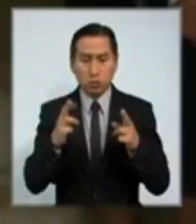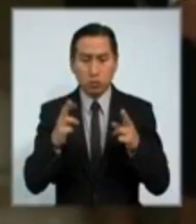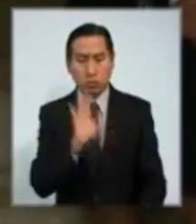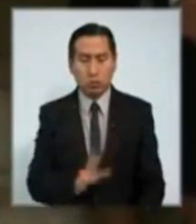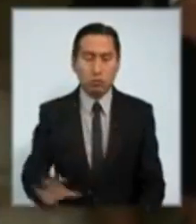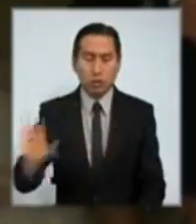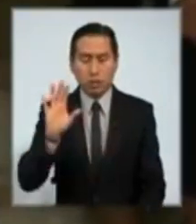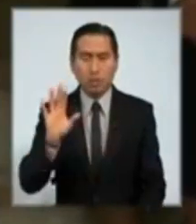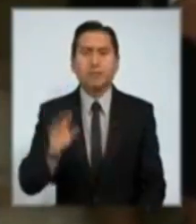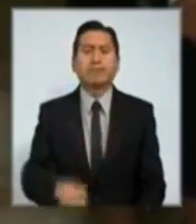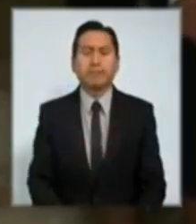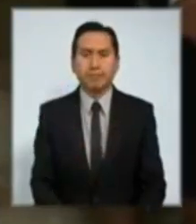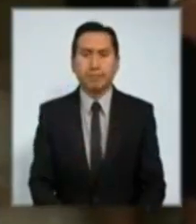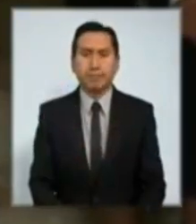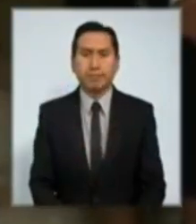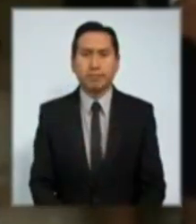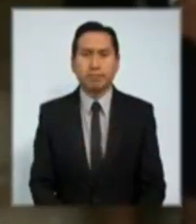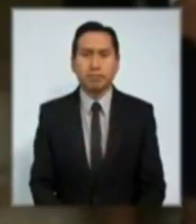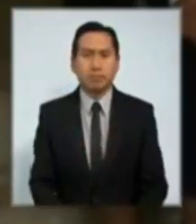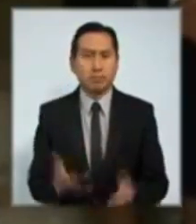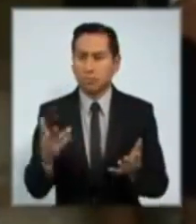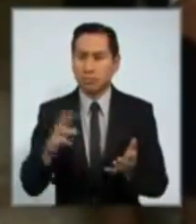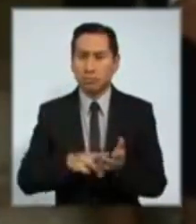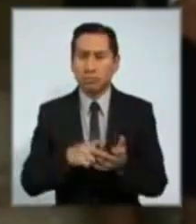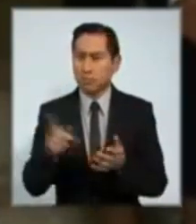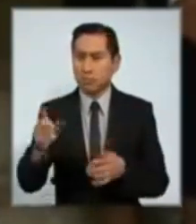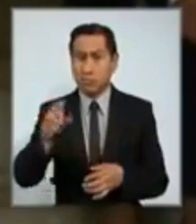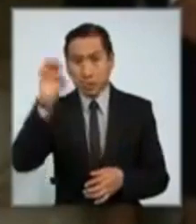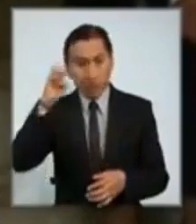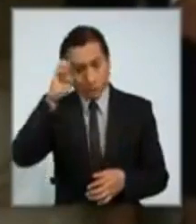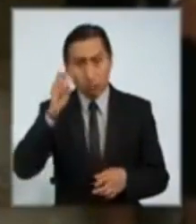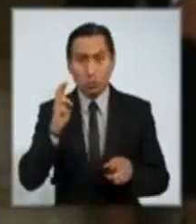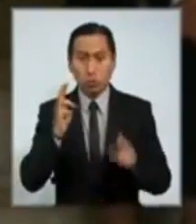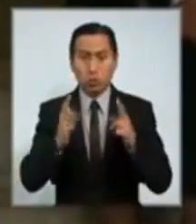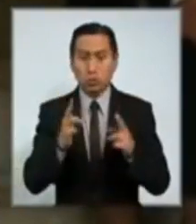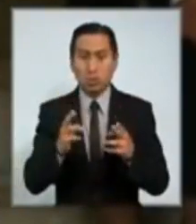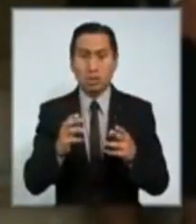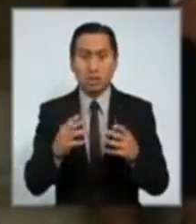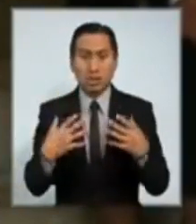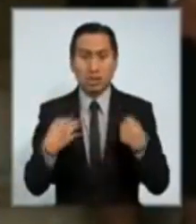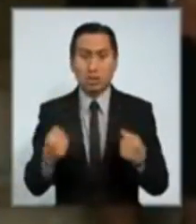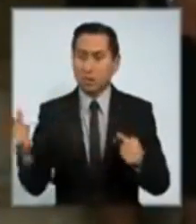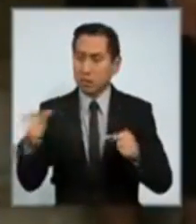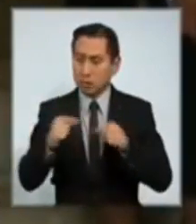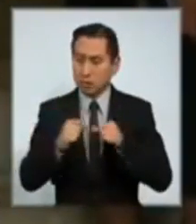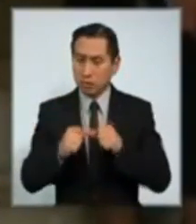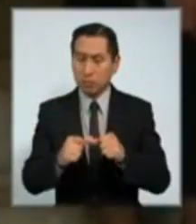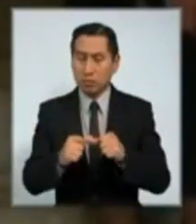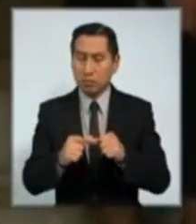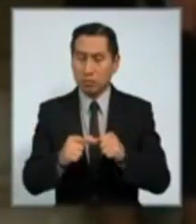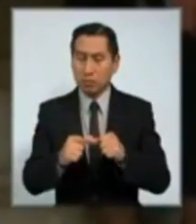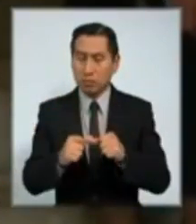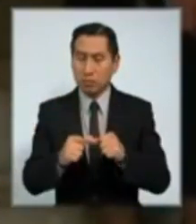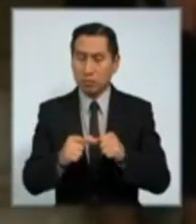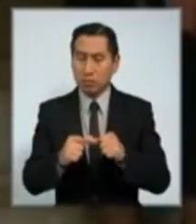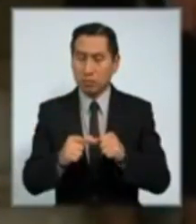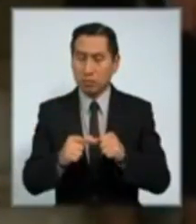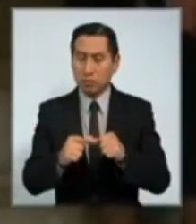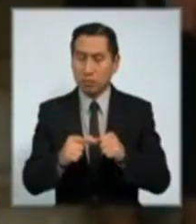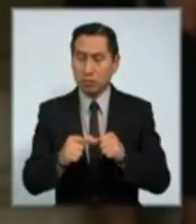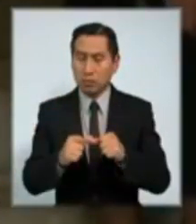país. Un estado de emergencia sanitaria que estará vigente hasta el 15 de